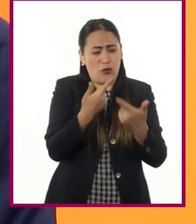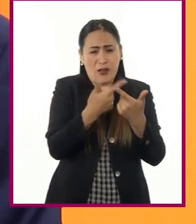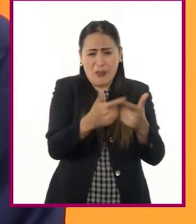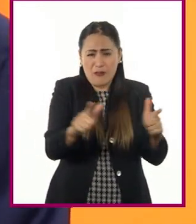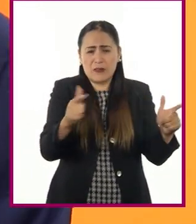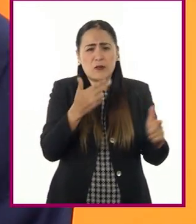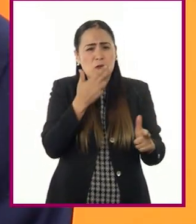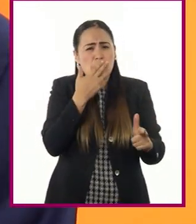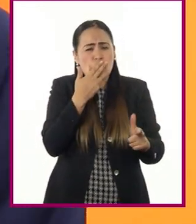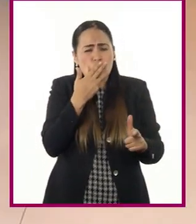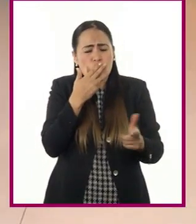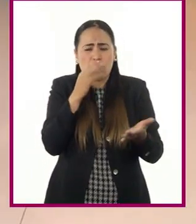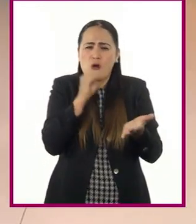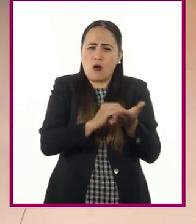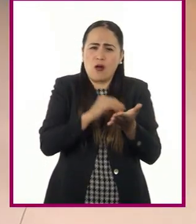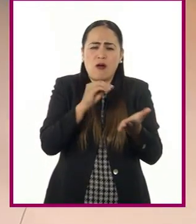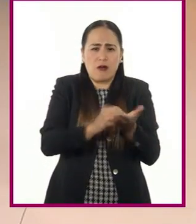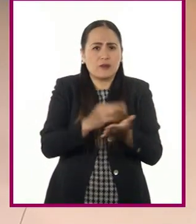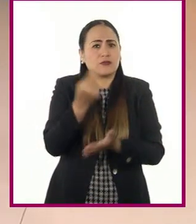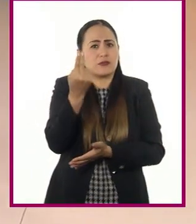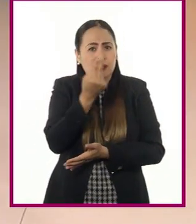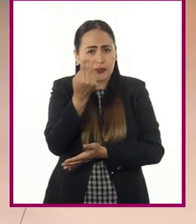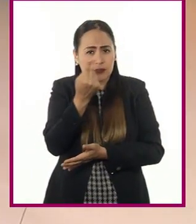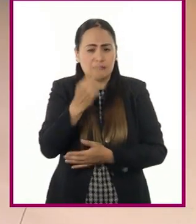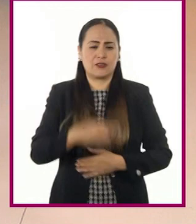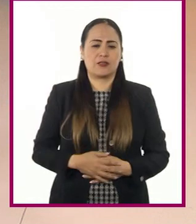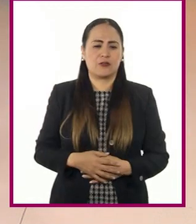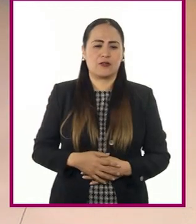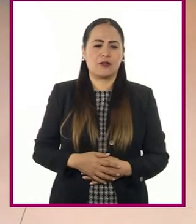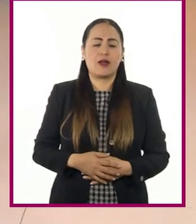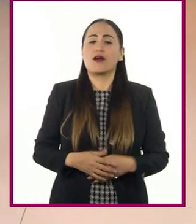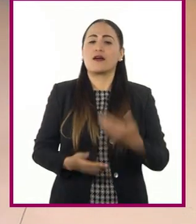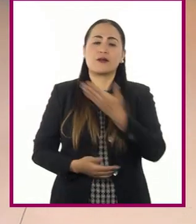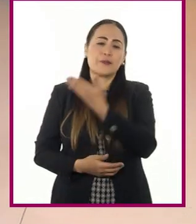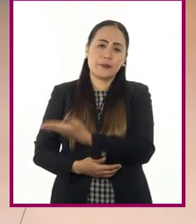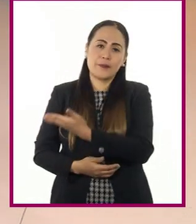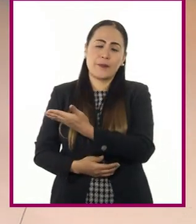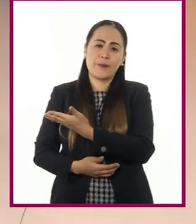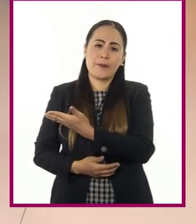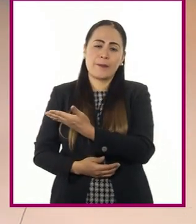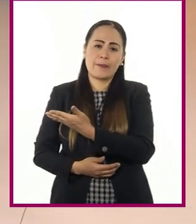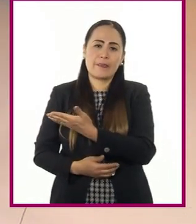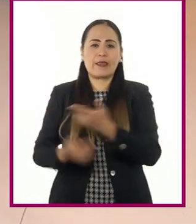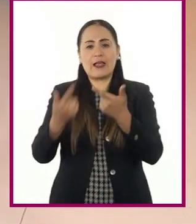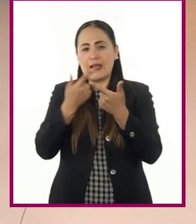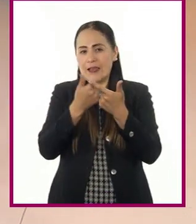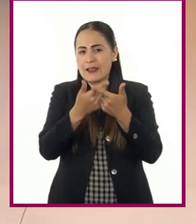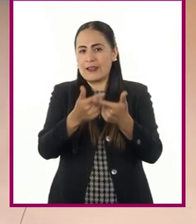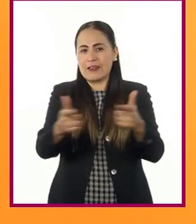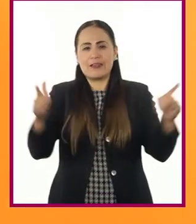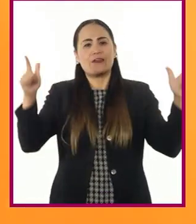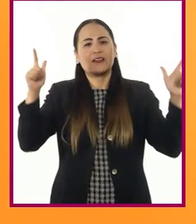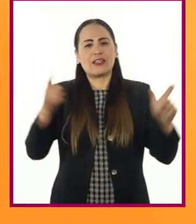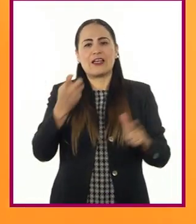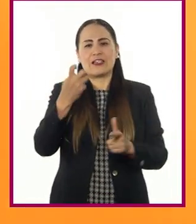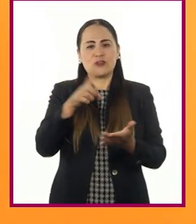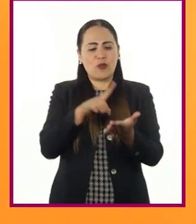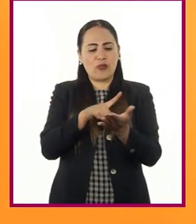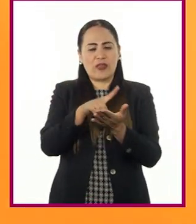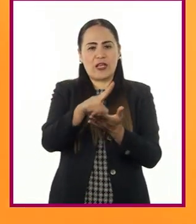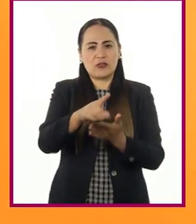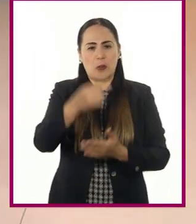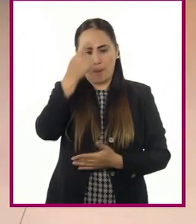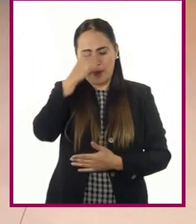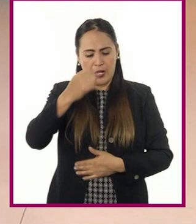y acrecentar. La libertad es un derecho para nuestro goce personal y debemos verla como